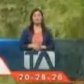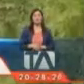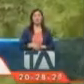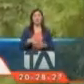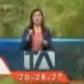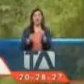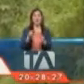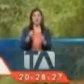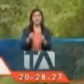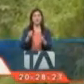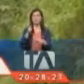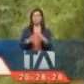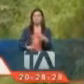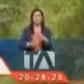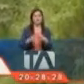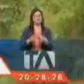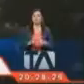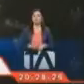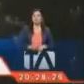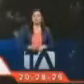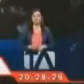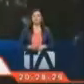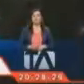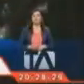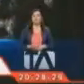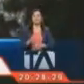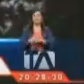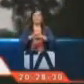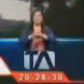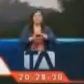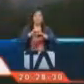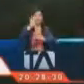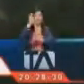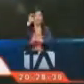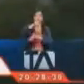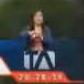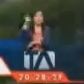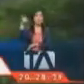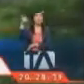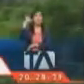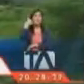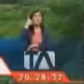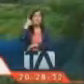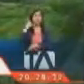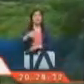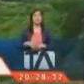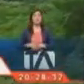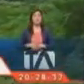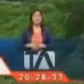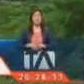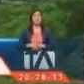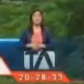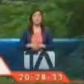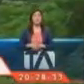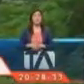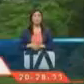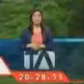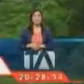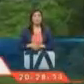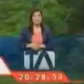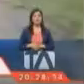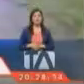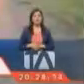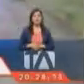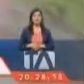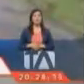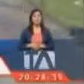vehículos 4x4 nosotros recibimos la llamada cerca de las 16 horas 16 horas 30 y era pues ya habían